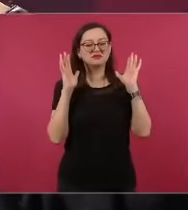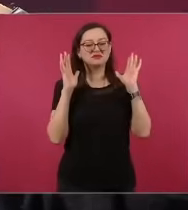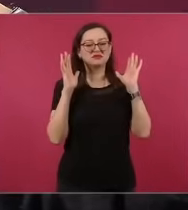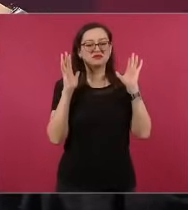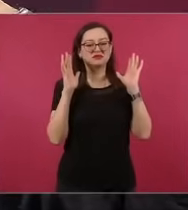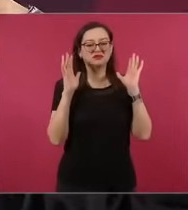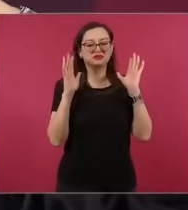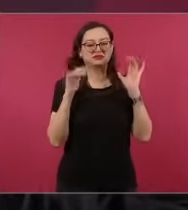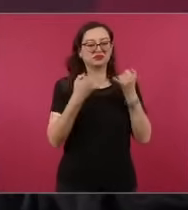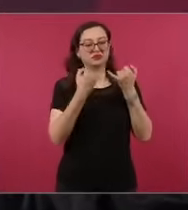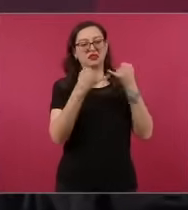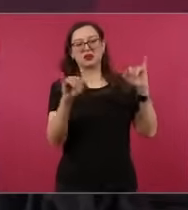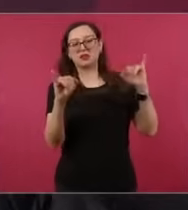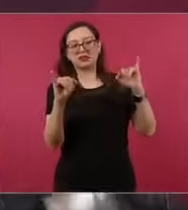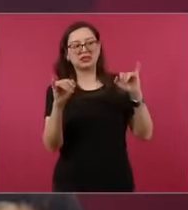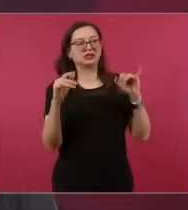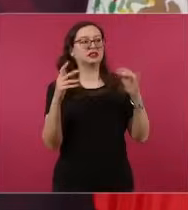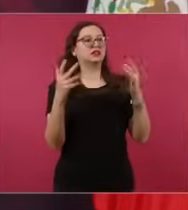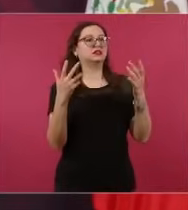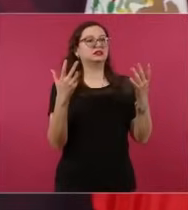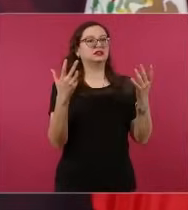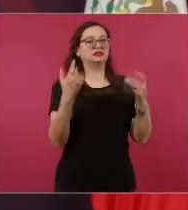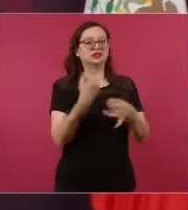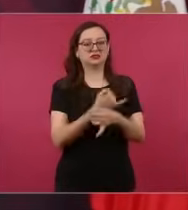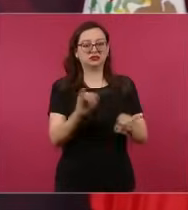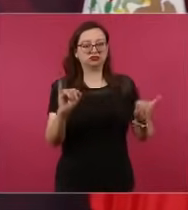ciudadanos independientes y